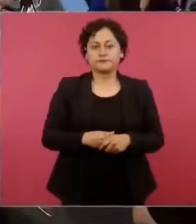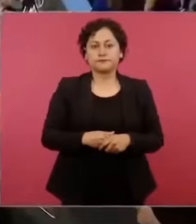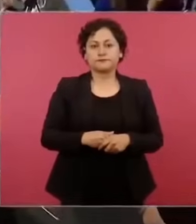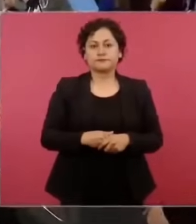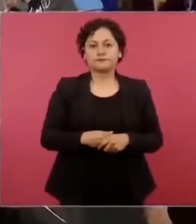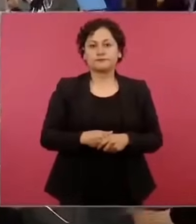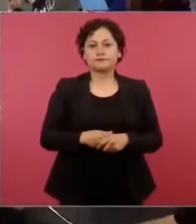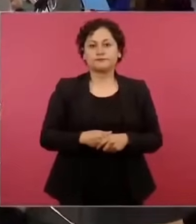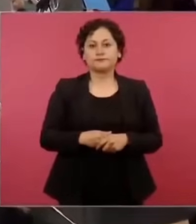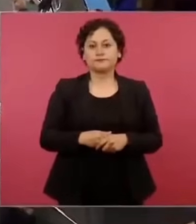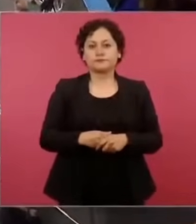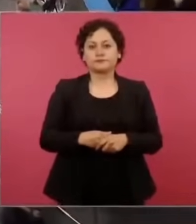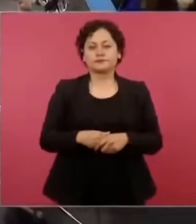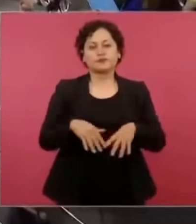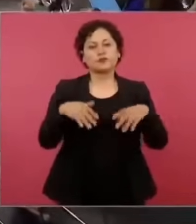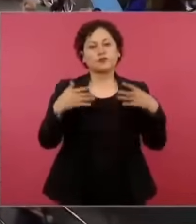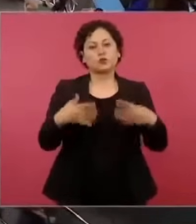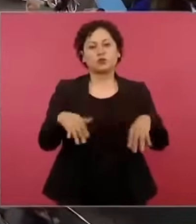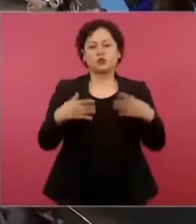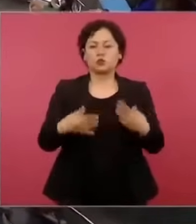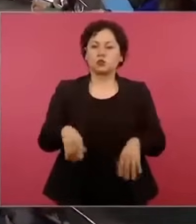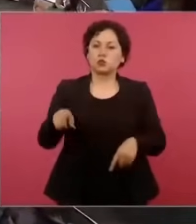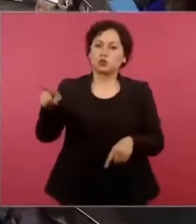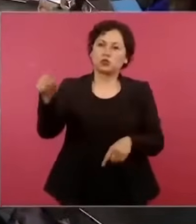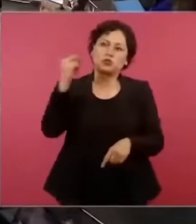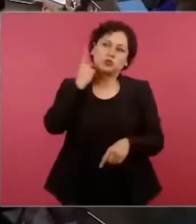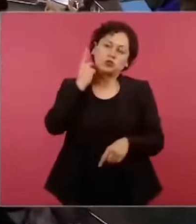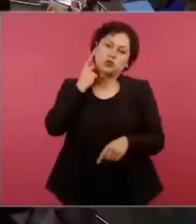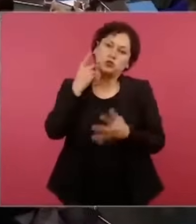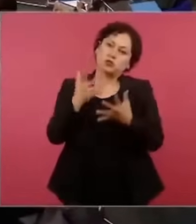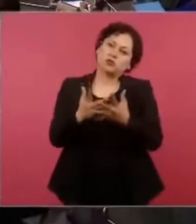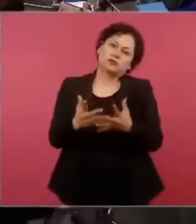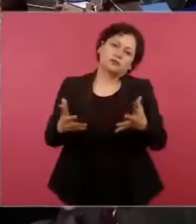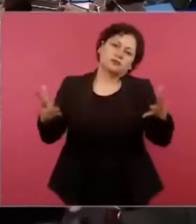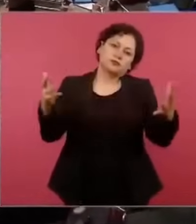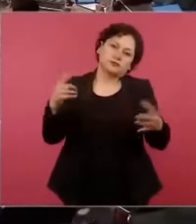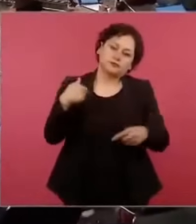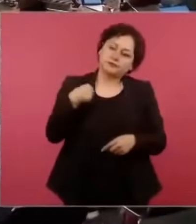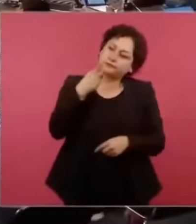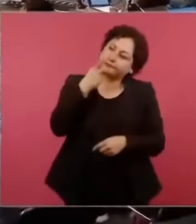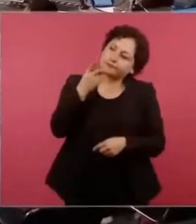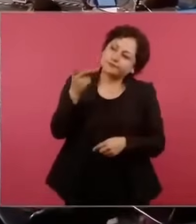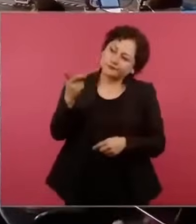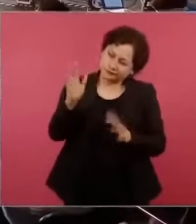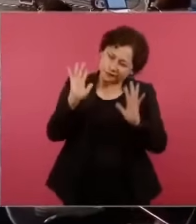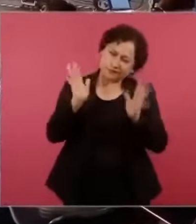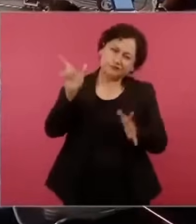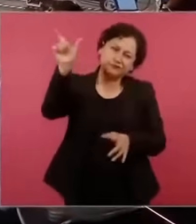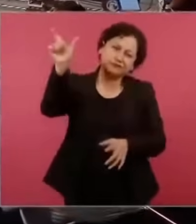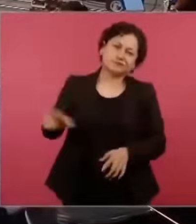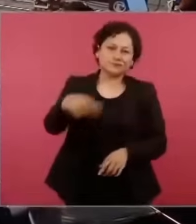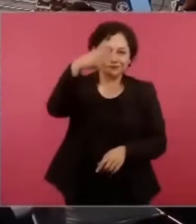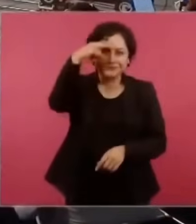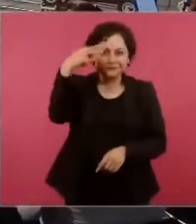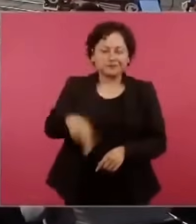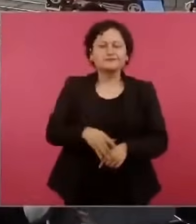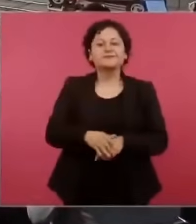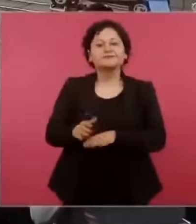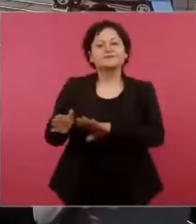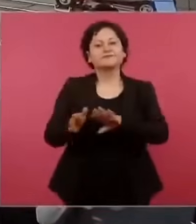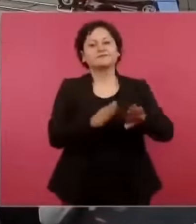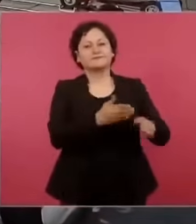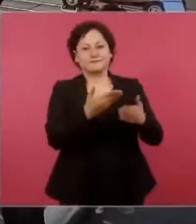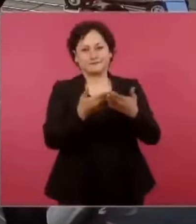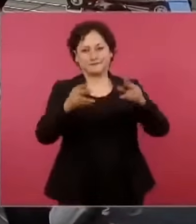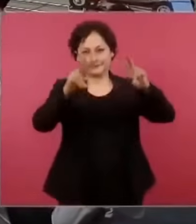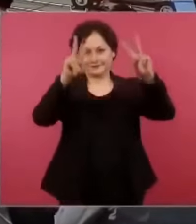Gran discurso. Yo agregaría a Pisarello, hermano, ya eres mexicano. Y vamos a iniciar con la sección ¿Quién es quién?